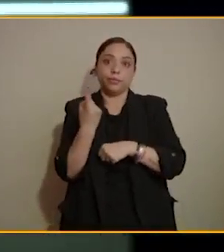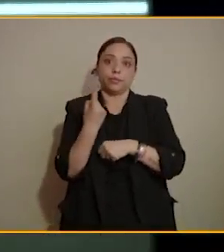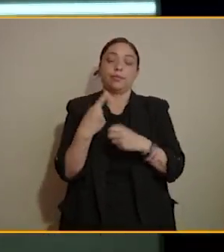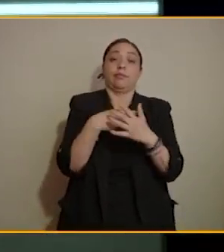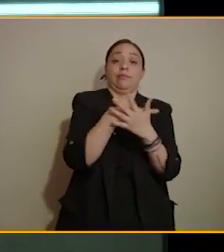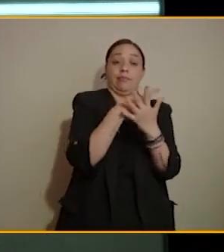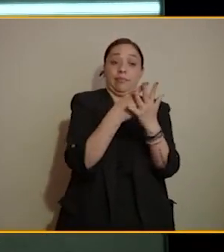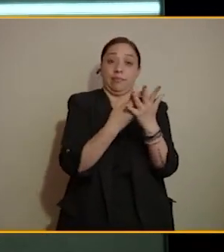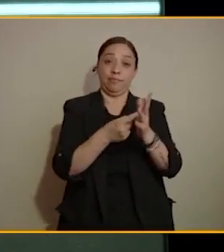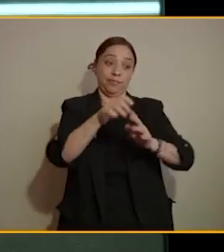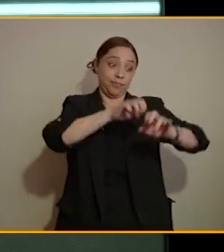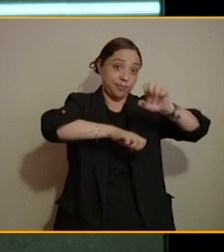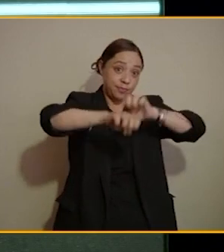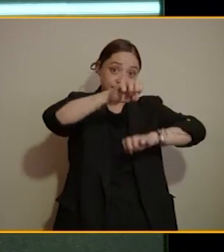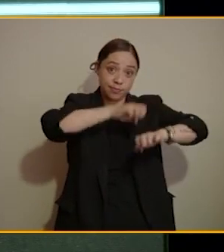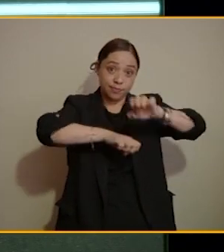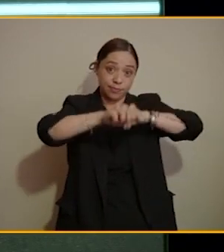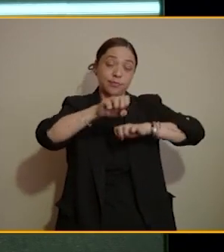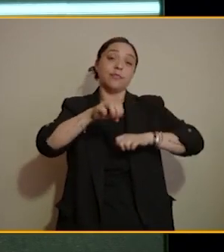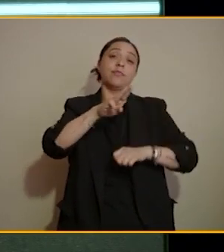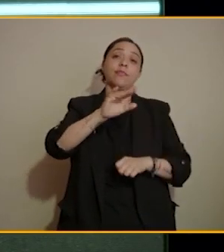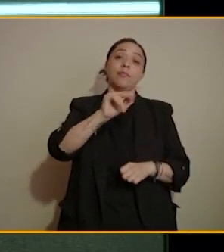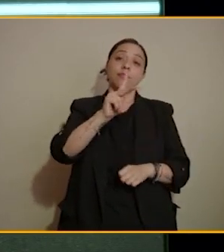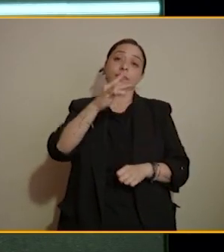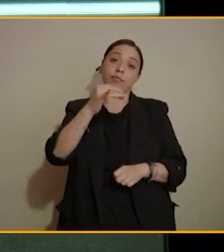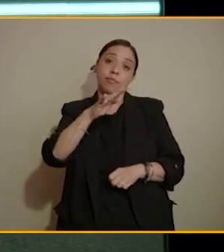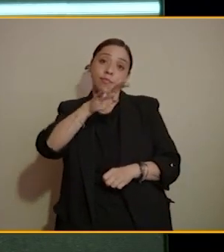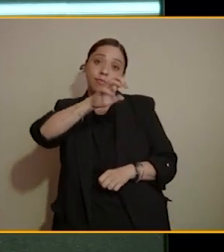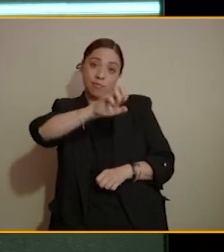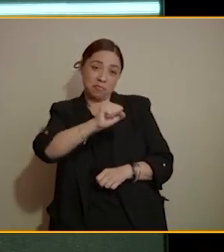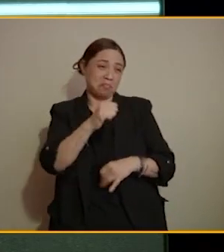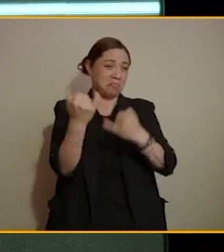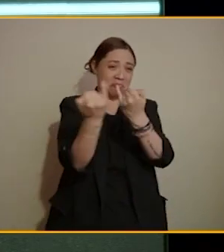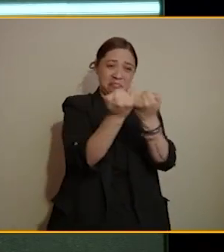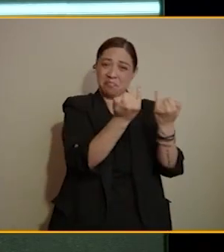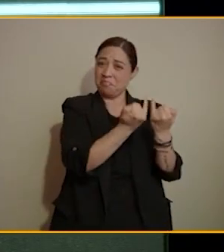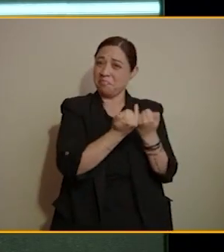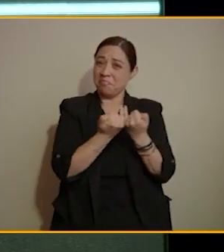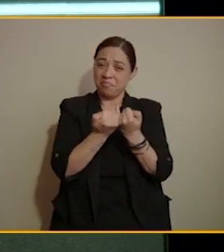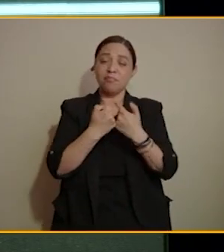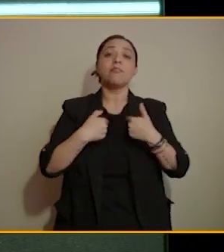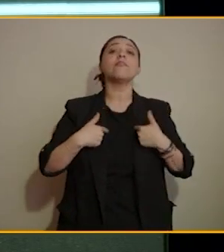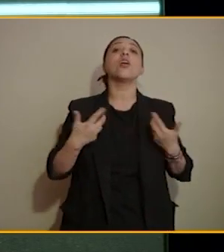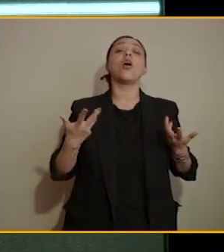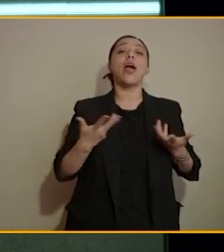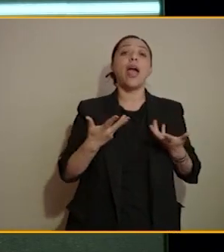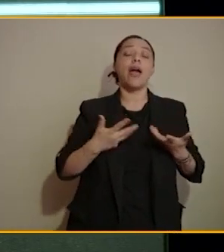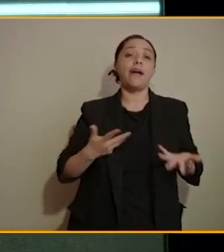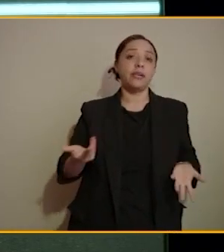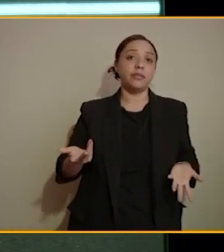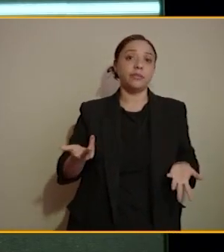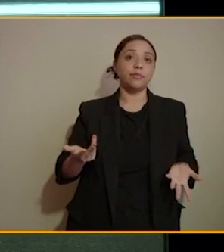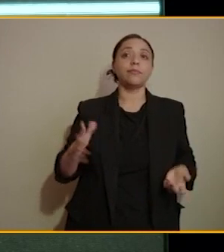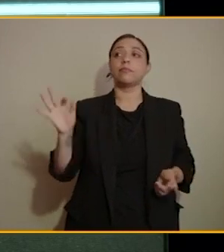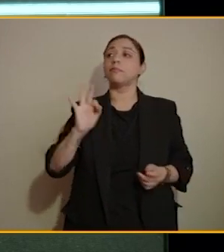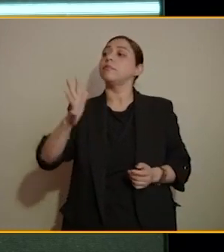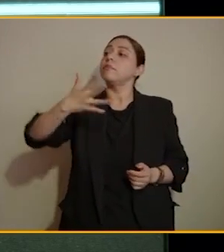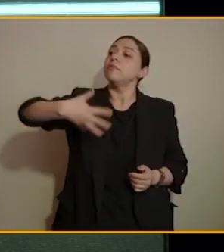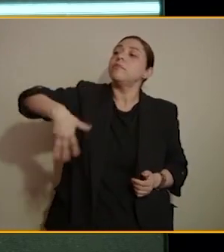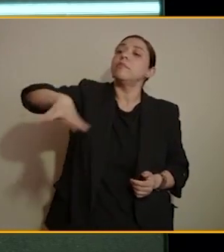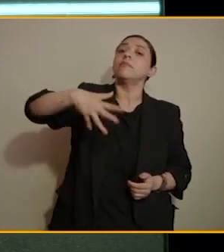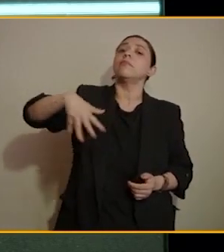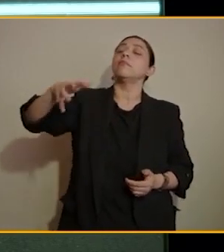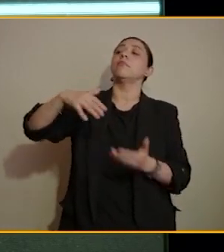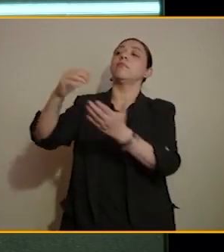están exactamente igual. Y lo que hago yo como empresa tractora de estas cadenas es a lo mejor conseguirme un pool de proveedores para que